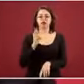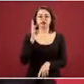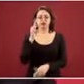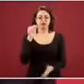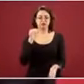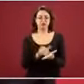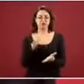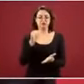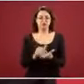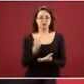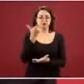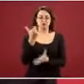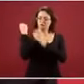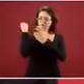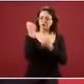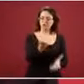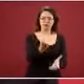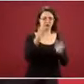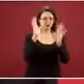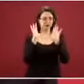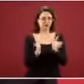3,000 millones otorgados a la empresa,